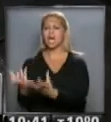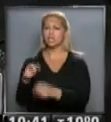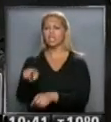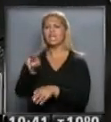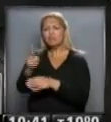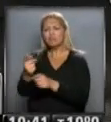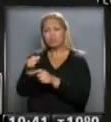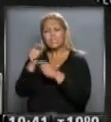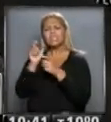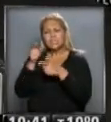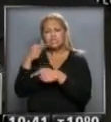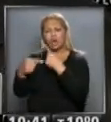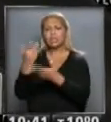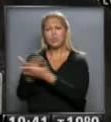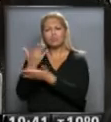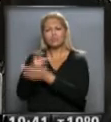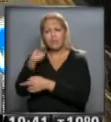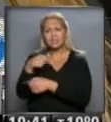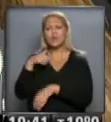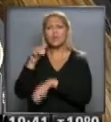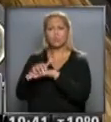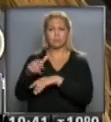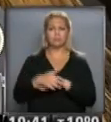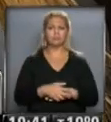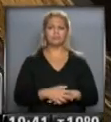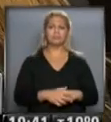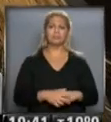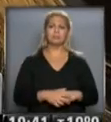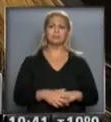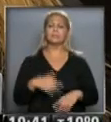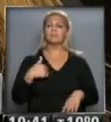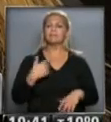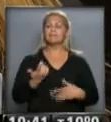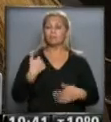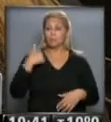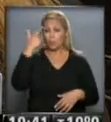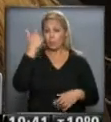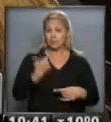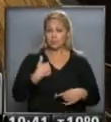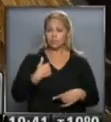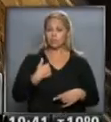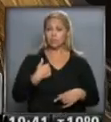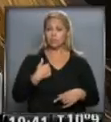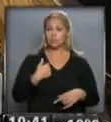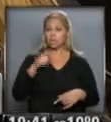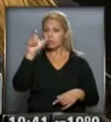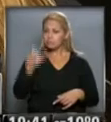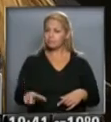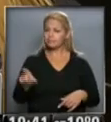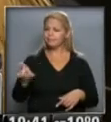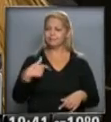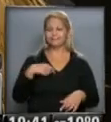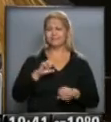también por tanto sufrimiento y por tanto daño. Bueno, creo que se va uno de los personajes, el personaje